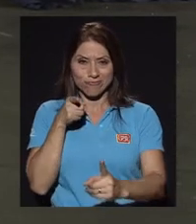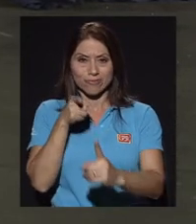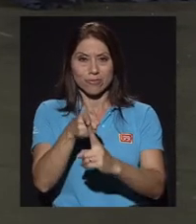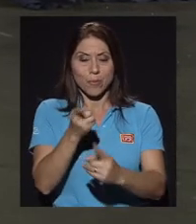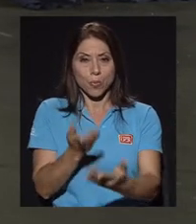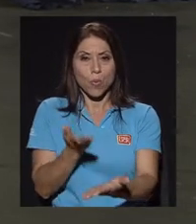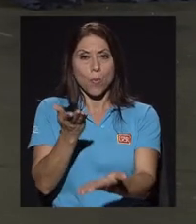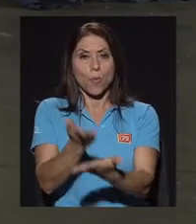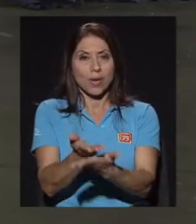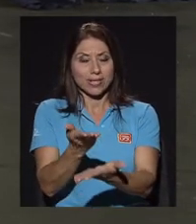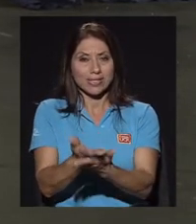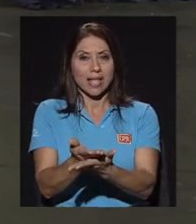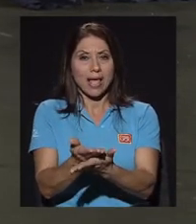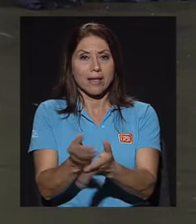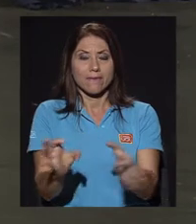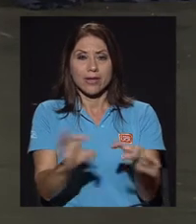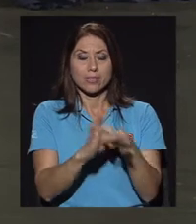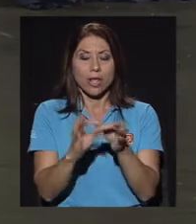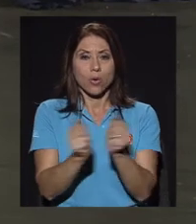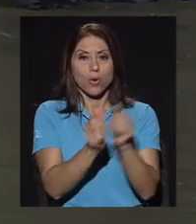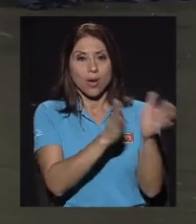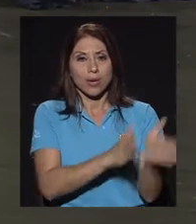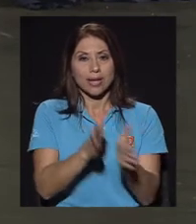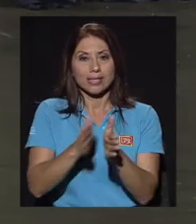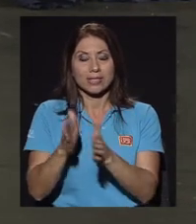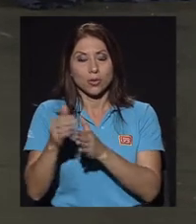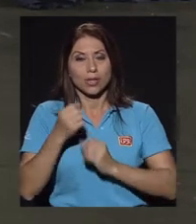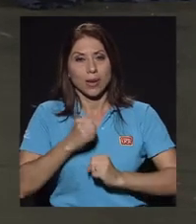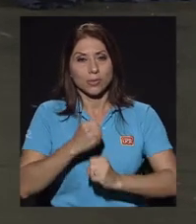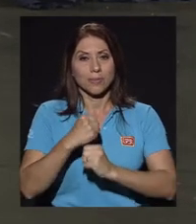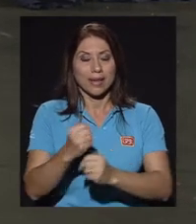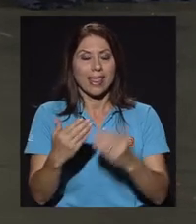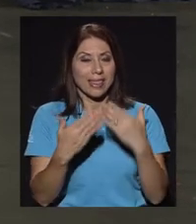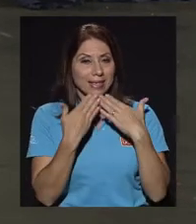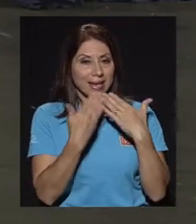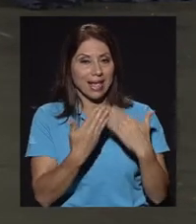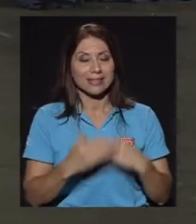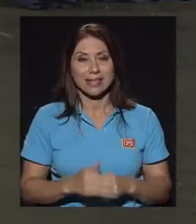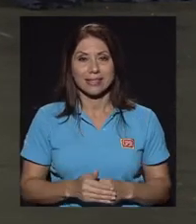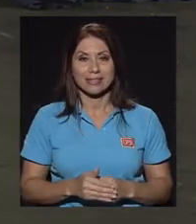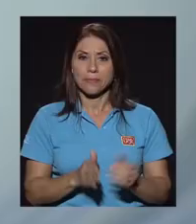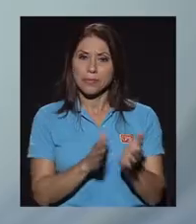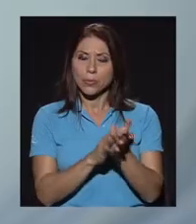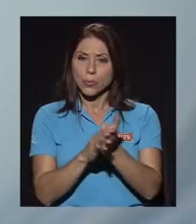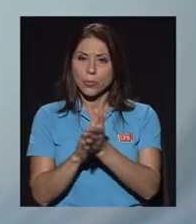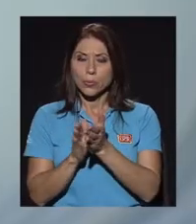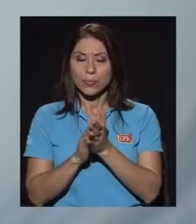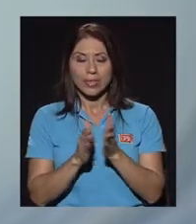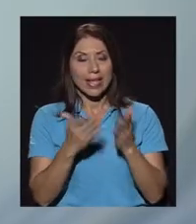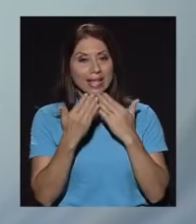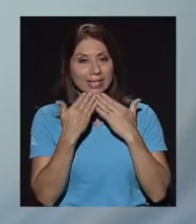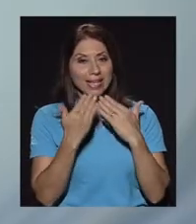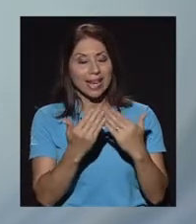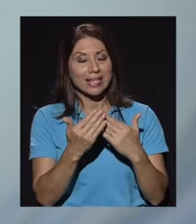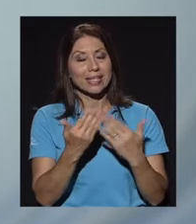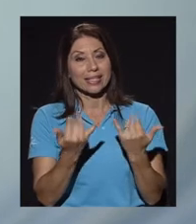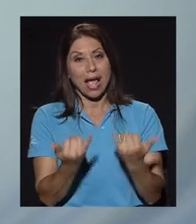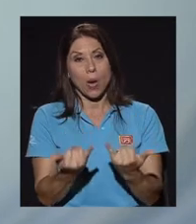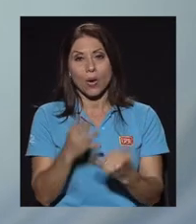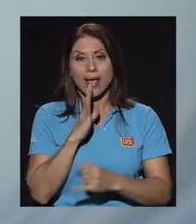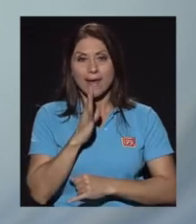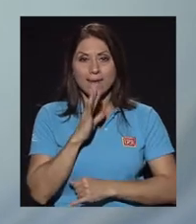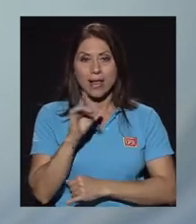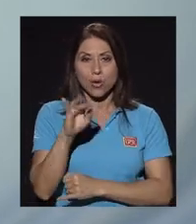propuesta con respecto a la organización de la municipalidad. Muchísimas gracias, doña Ruth. Le damos la palabra a